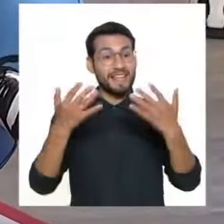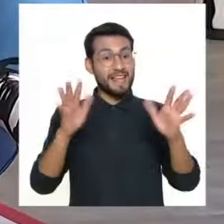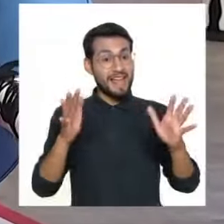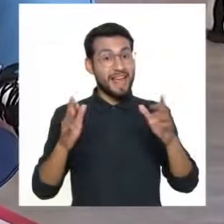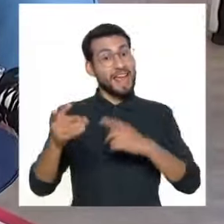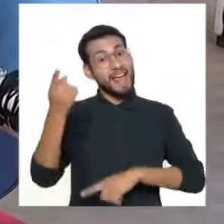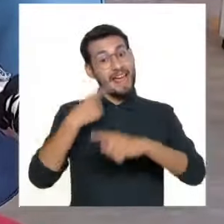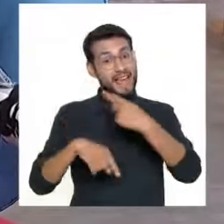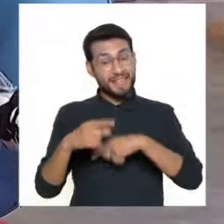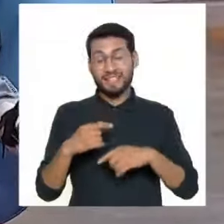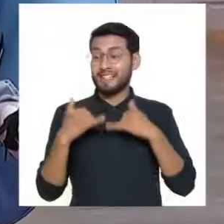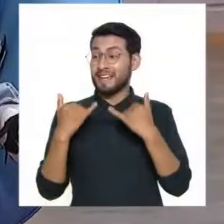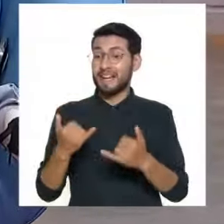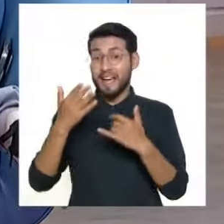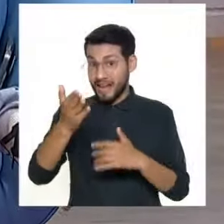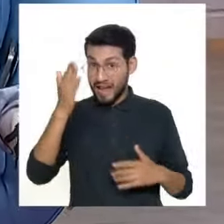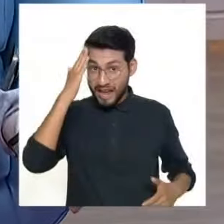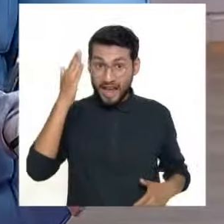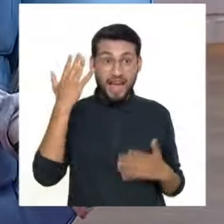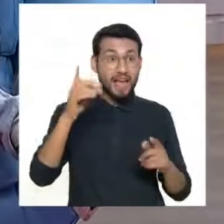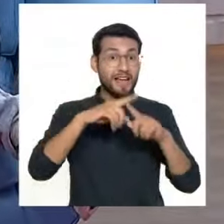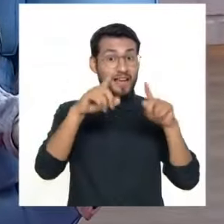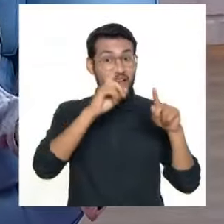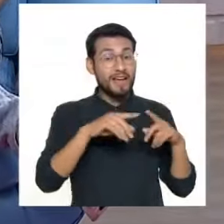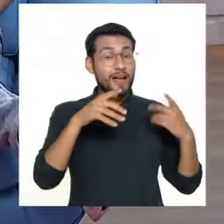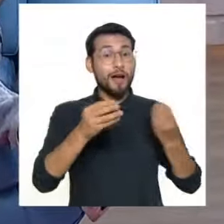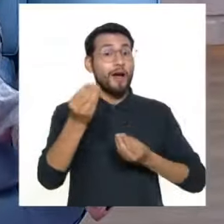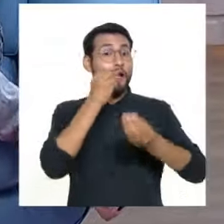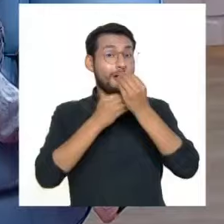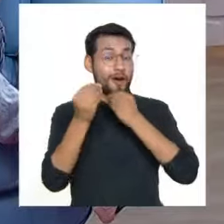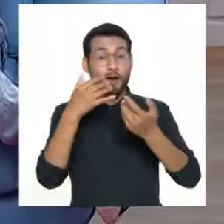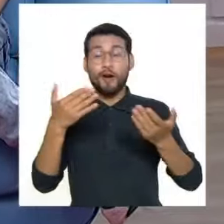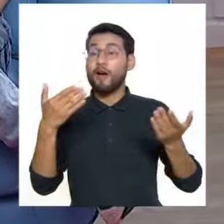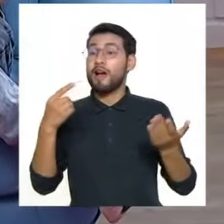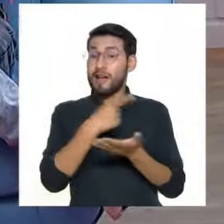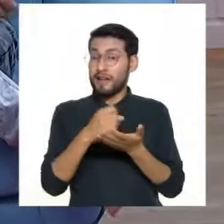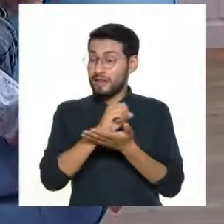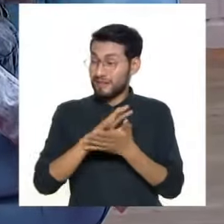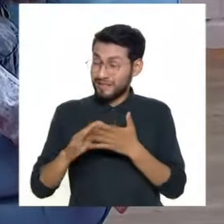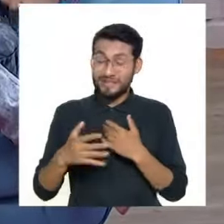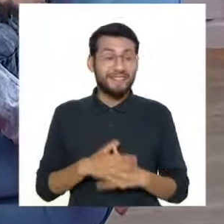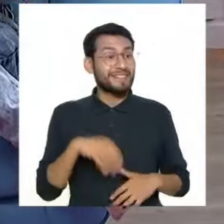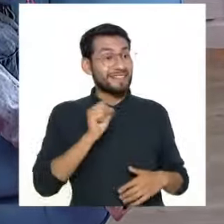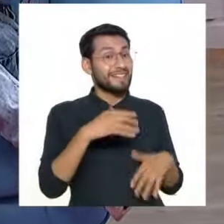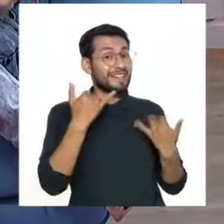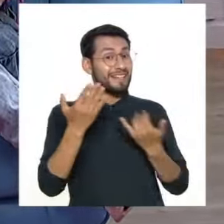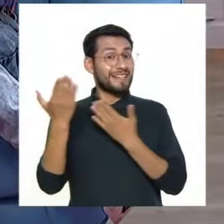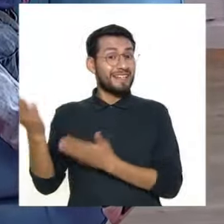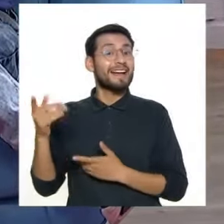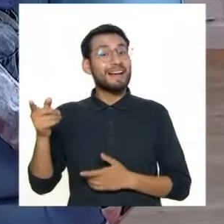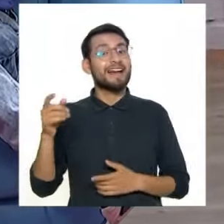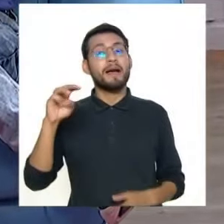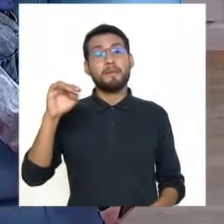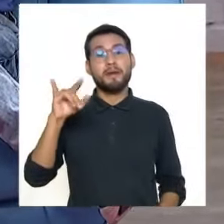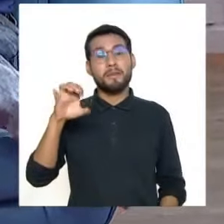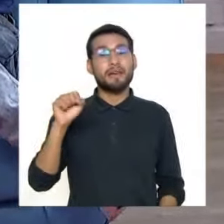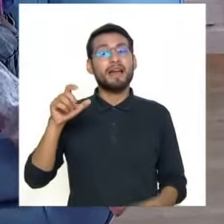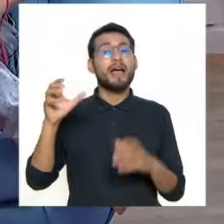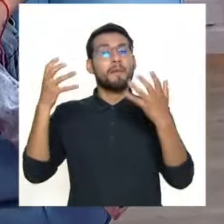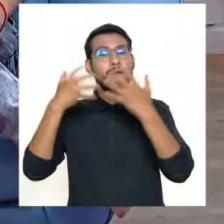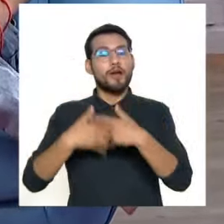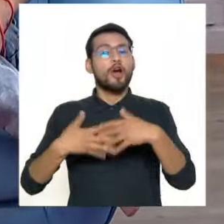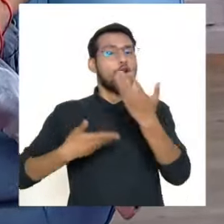ya estamos de regreso entérate de las tendencias de consumo por semana santa mi querida uch está con nosotros el gerente de vitex empresa